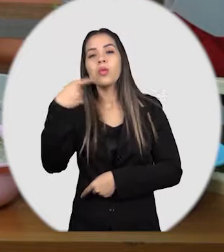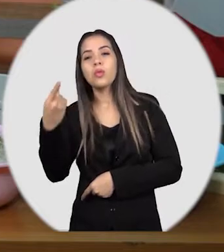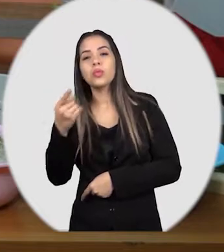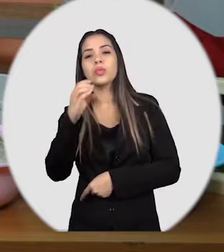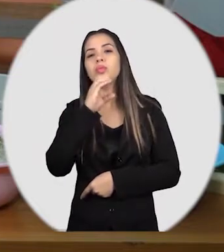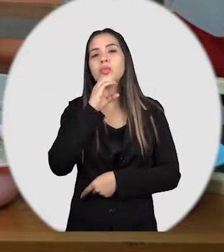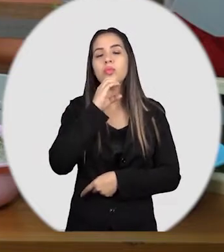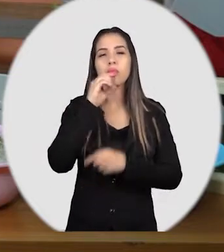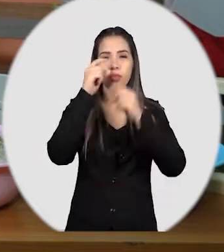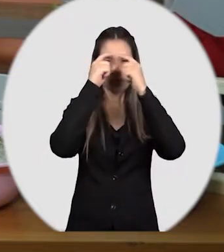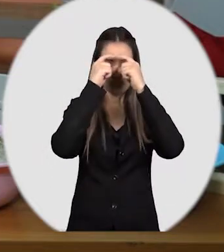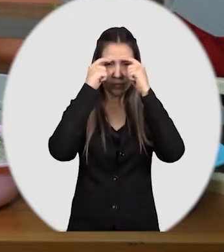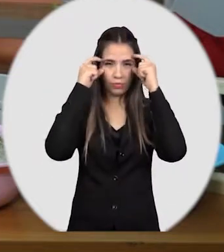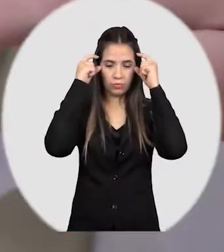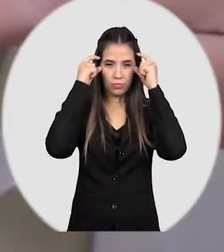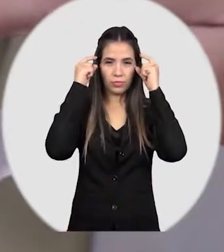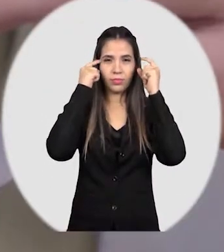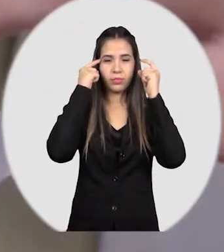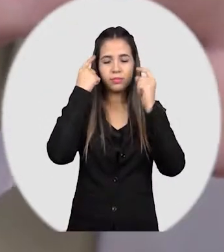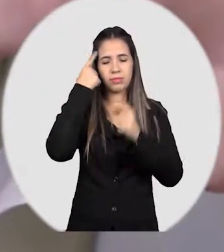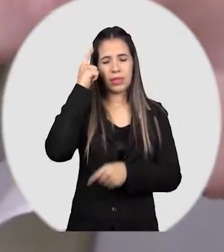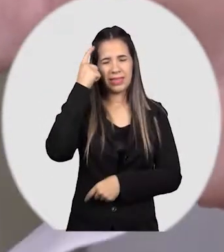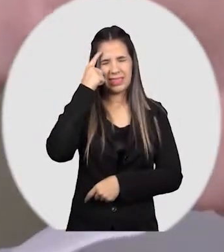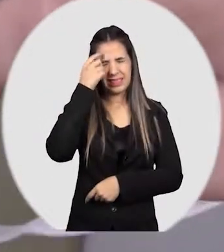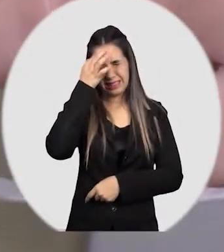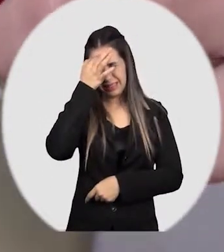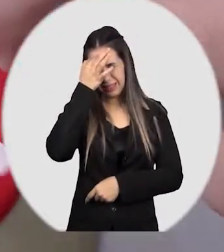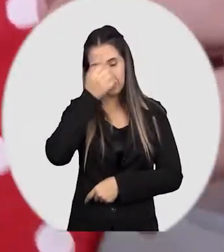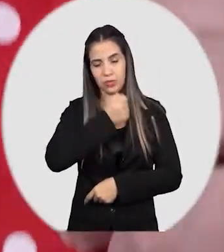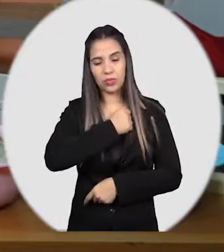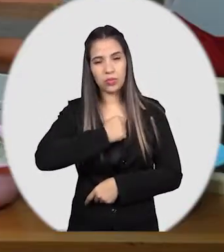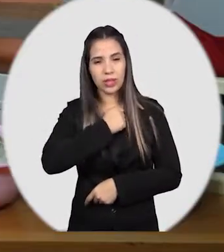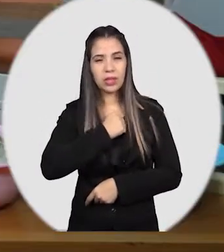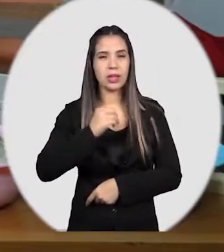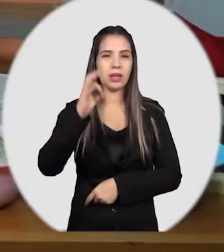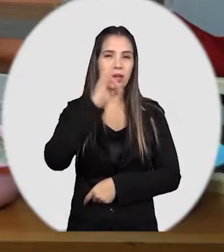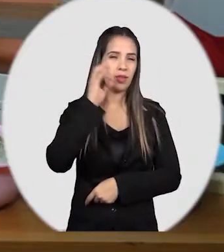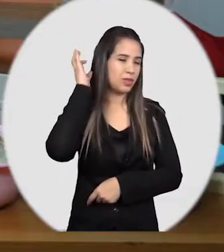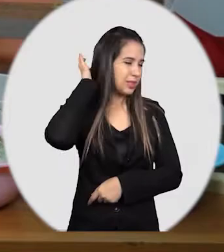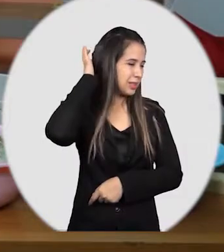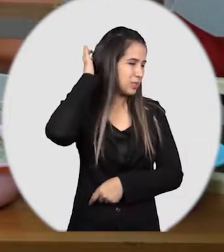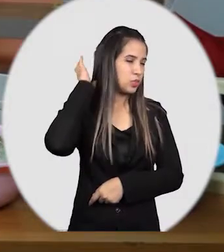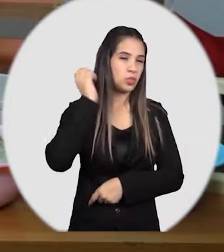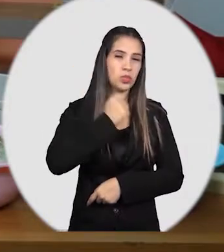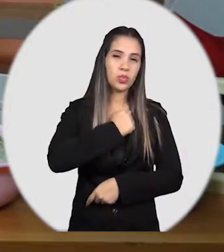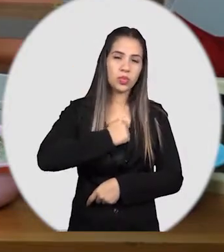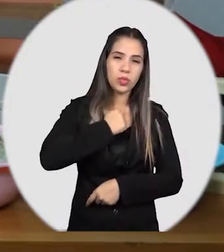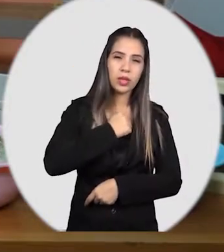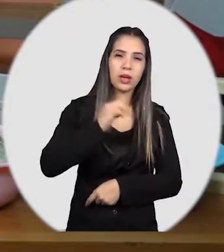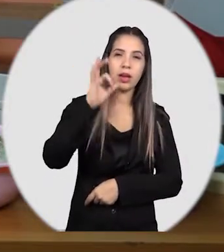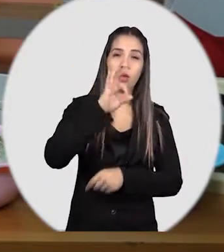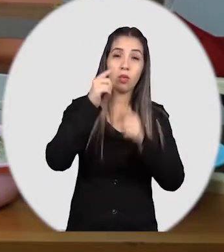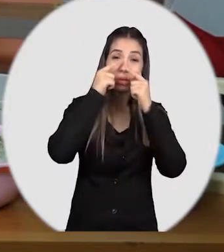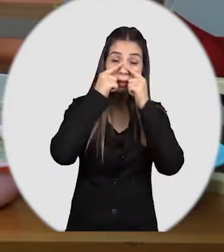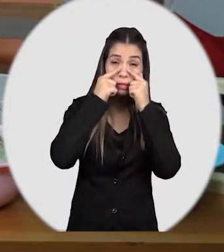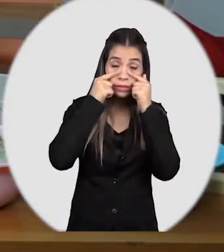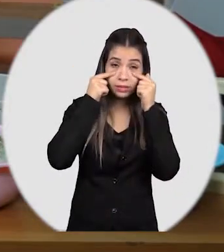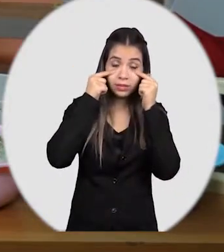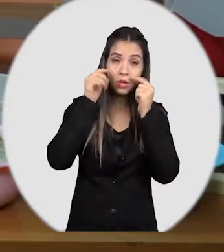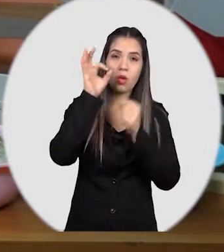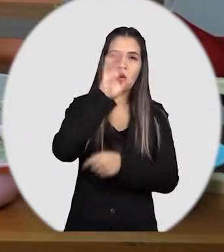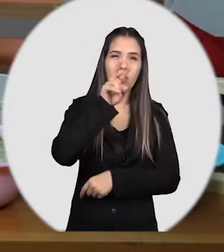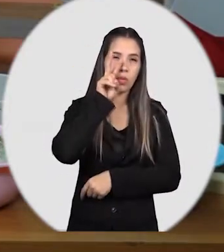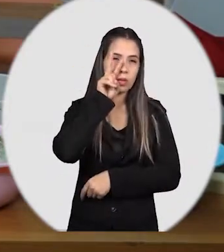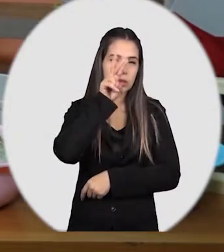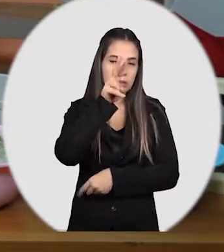dolor de cabeza, migrañas, sinusitis, ojeras, cansancio de vista, que son muy efectivas. También tenemos